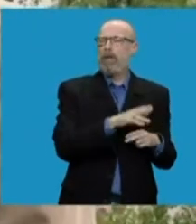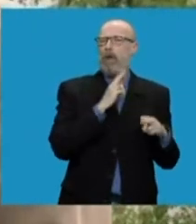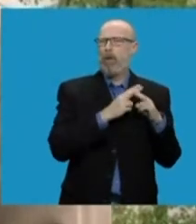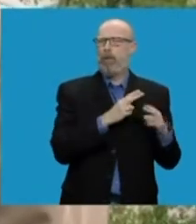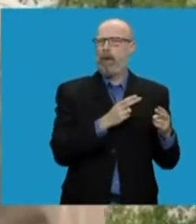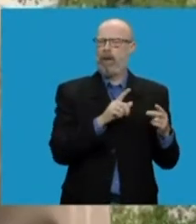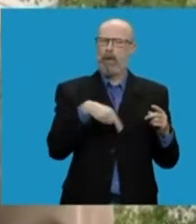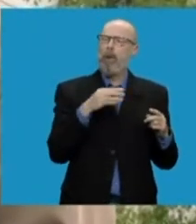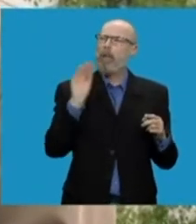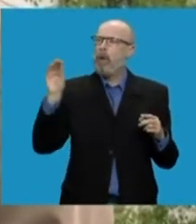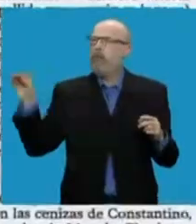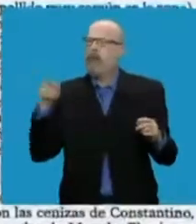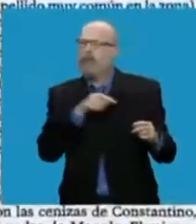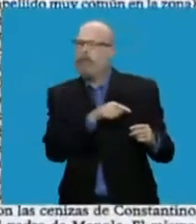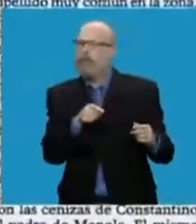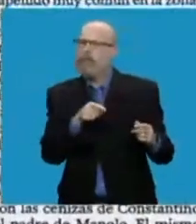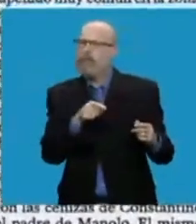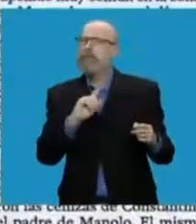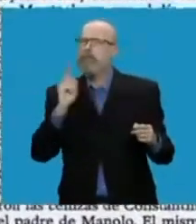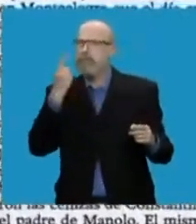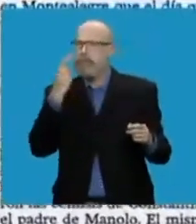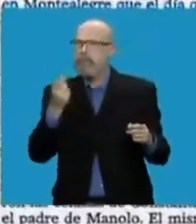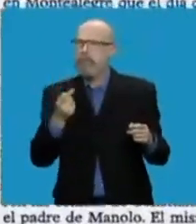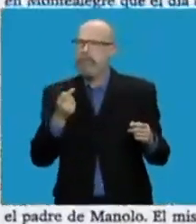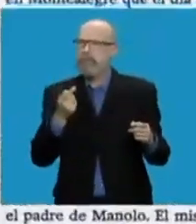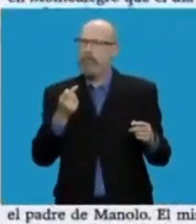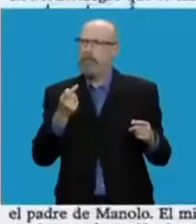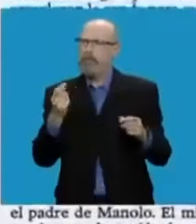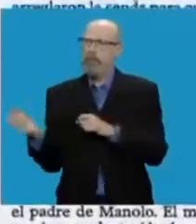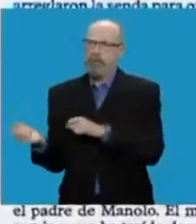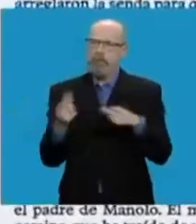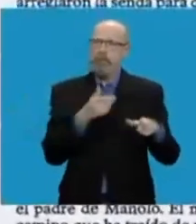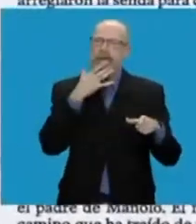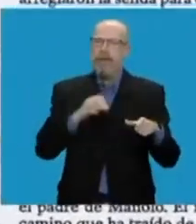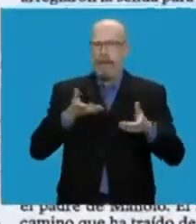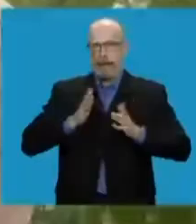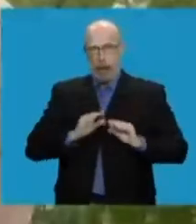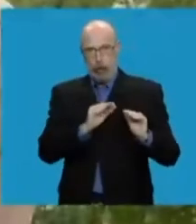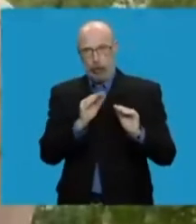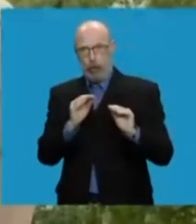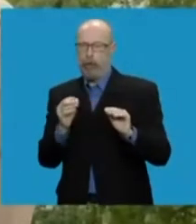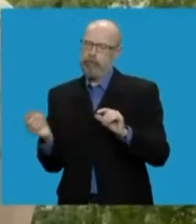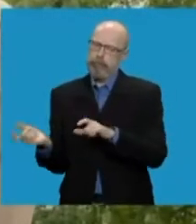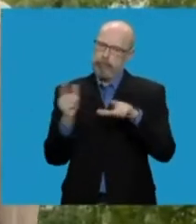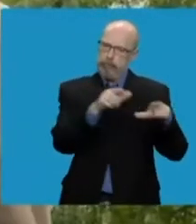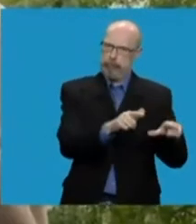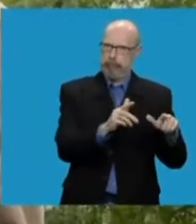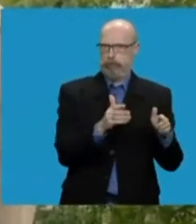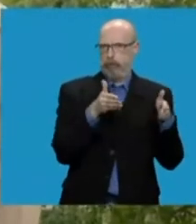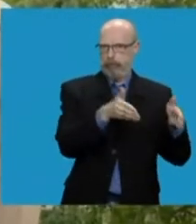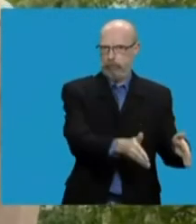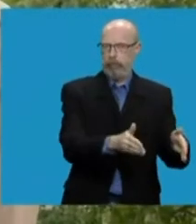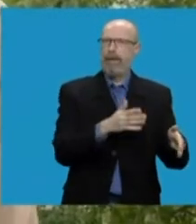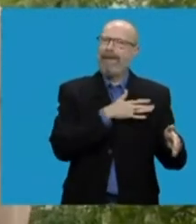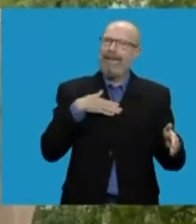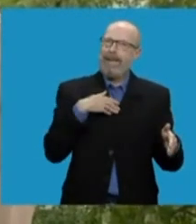después preguntando pues descubrimos que lo habían llevado allí los hijos de esa persona que querían pues un poco arraigar a su padre